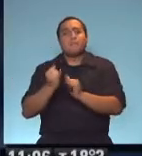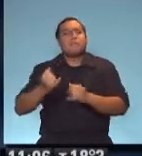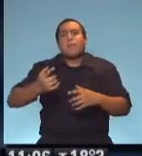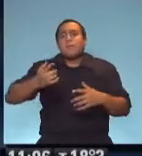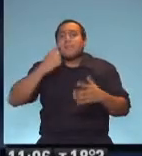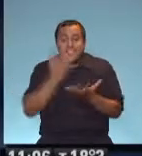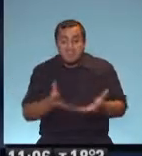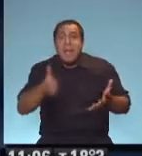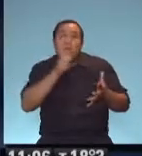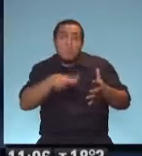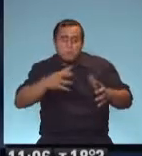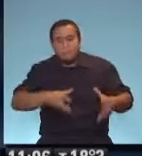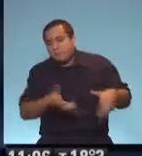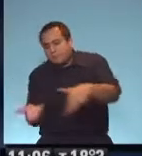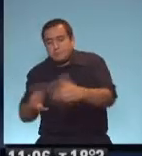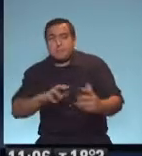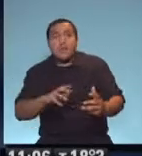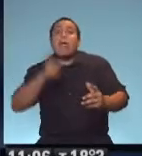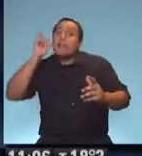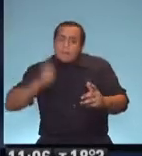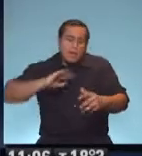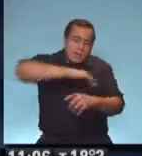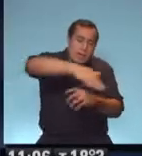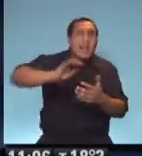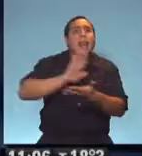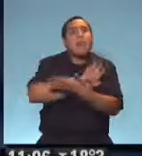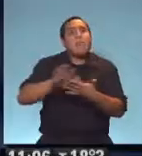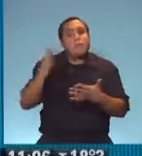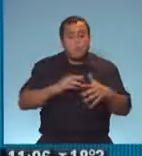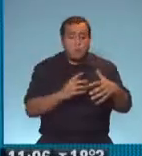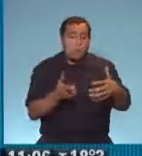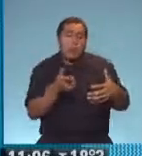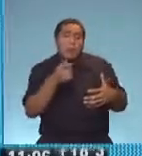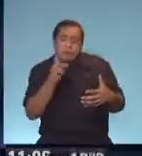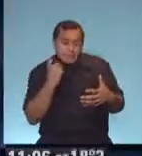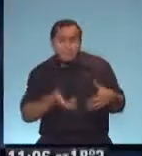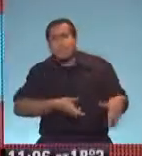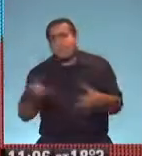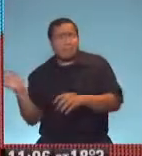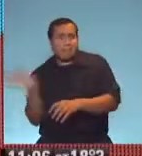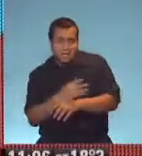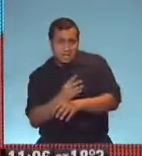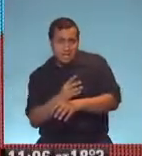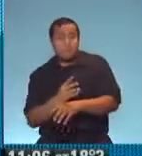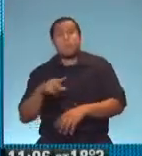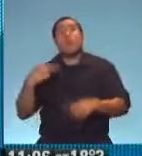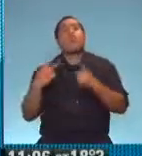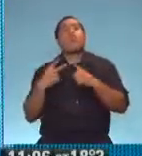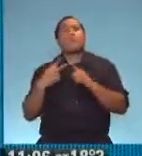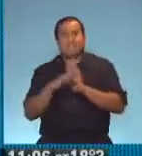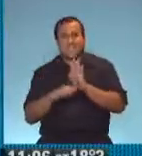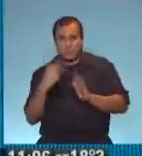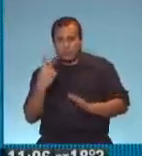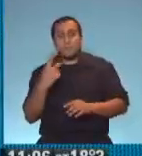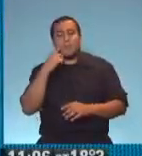ver con el agua, pero también higienizar, ver que no tenga nada el recipiente o tirarlo. Exacto. Medida 2. Medida 2. tener en cuenta, el